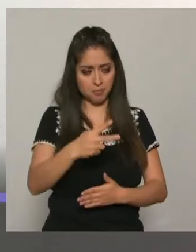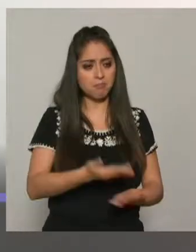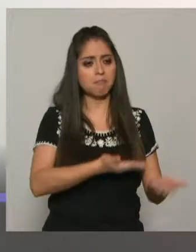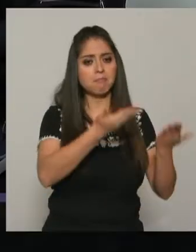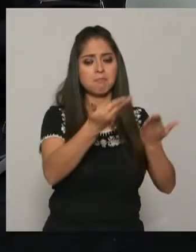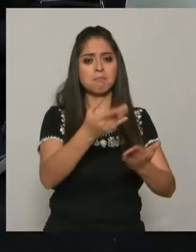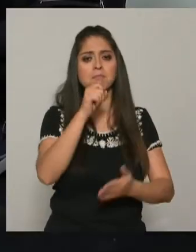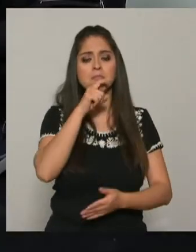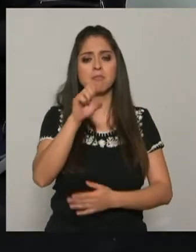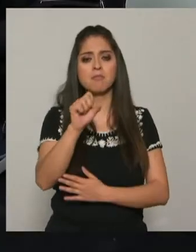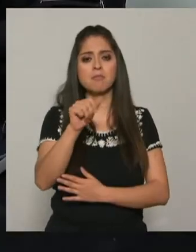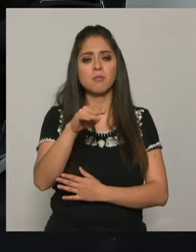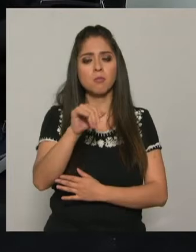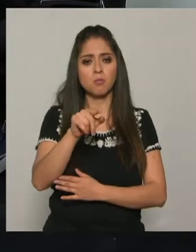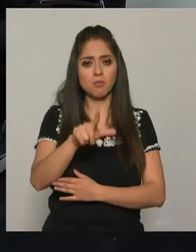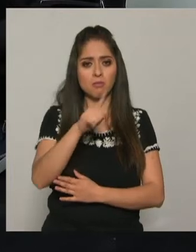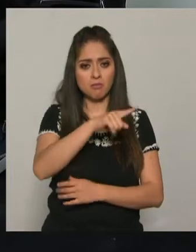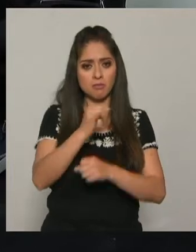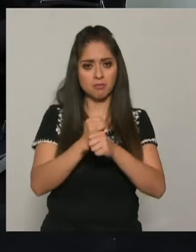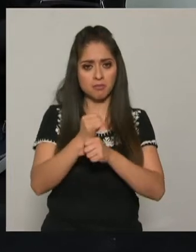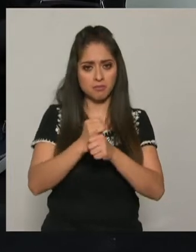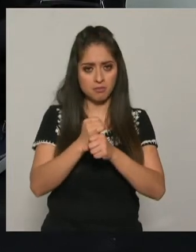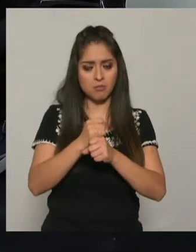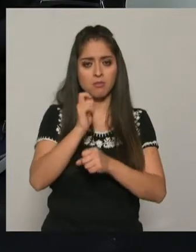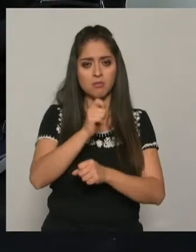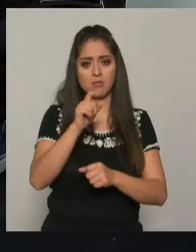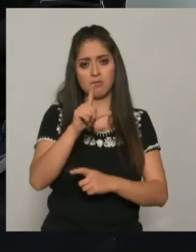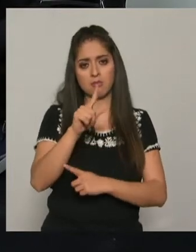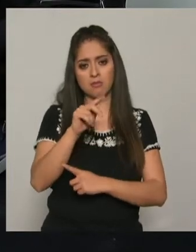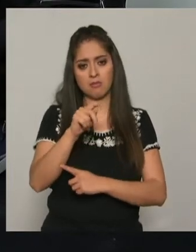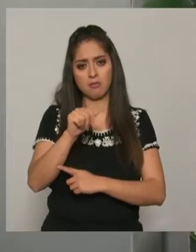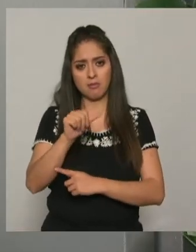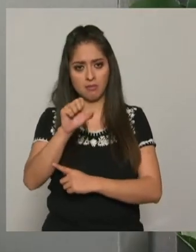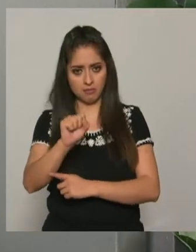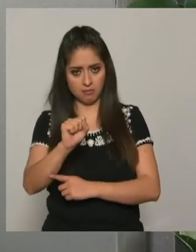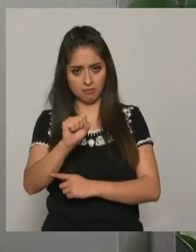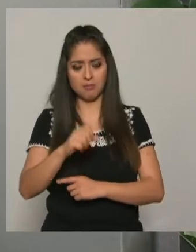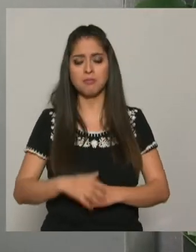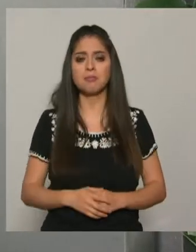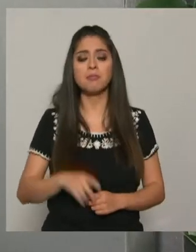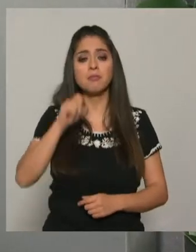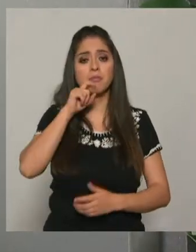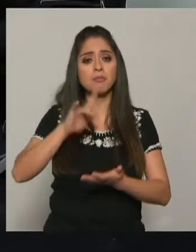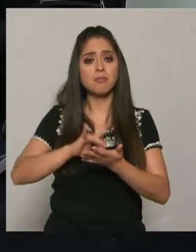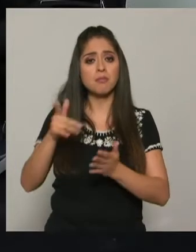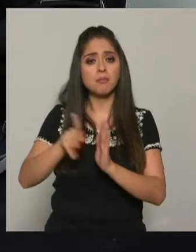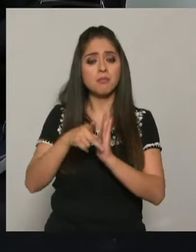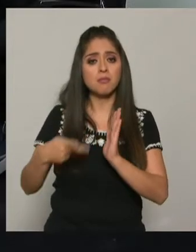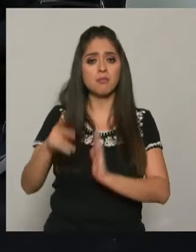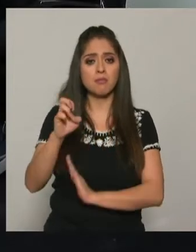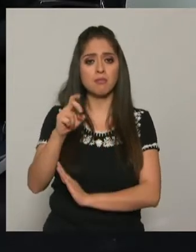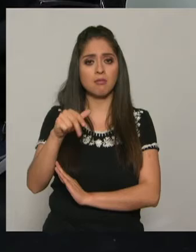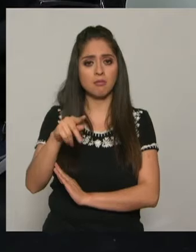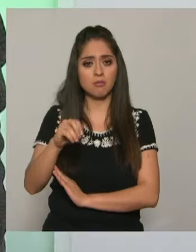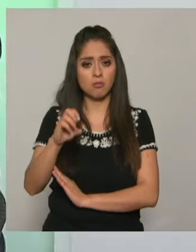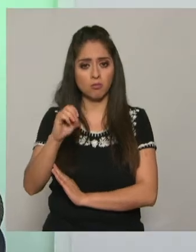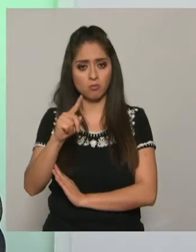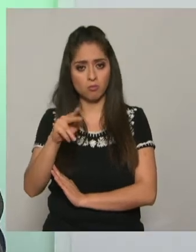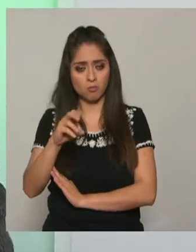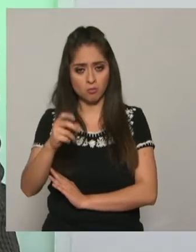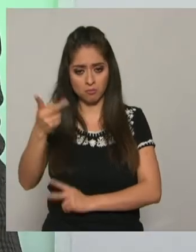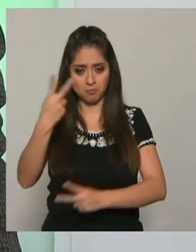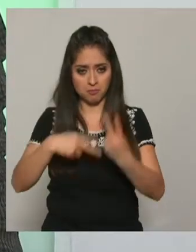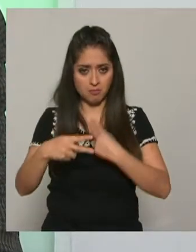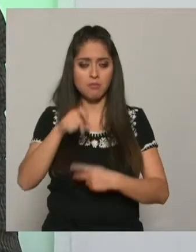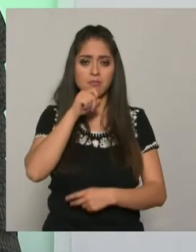Agradezco también a Samuel Jair Martínez, investigador en Letra S. Agradezco también al periodista Ernesto Osorio por su valiosa presencia. Gracias,